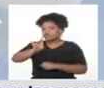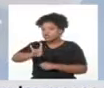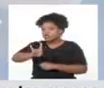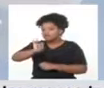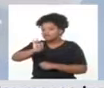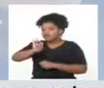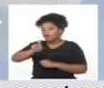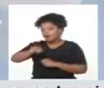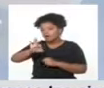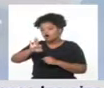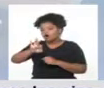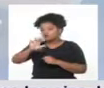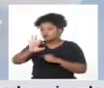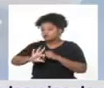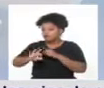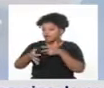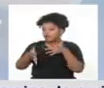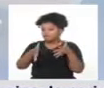97,8%,